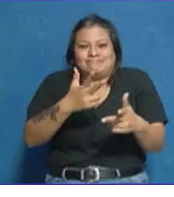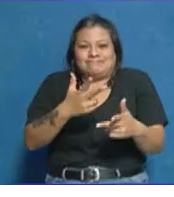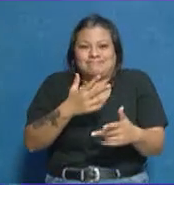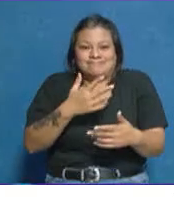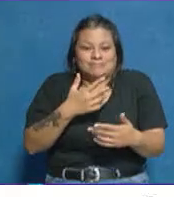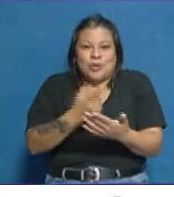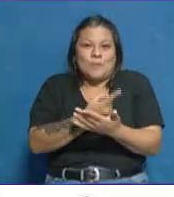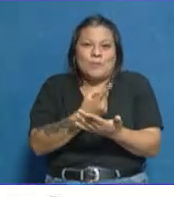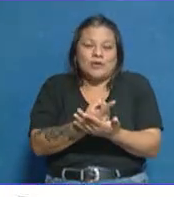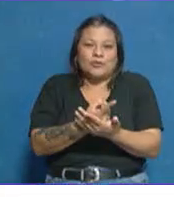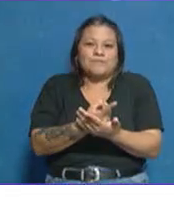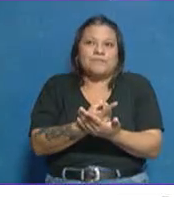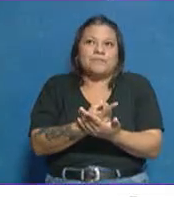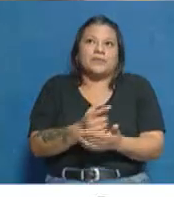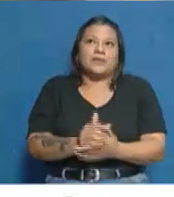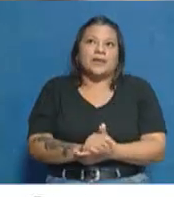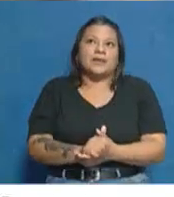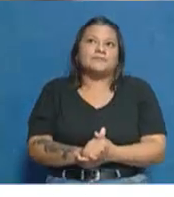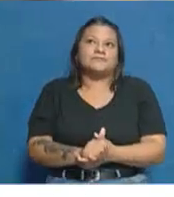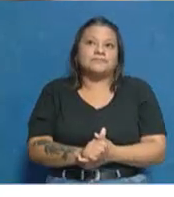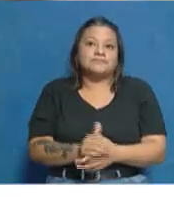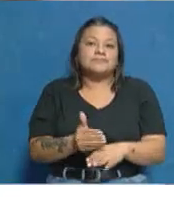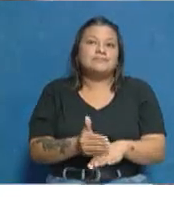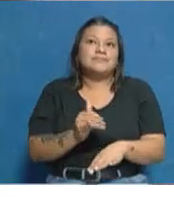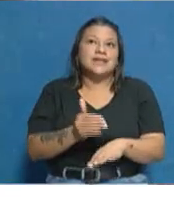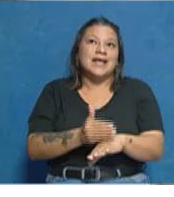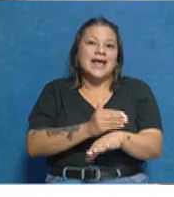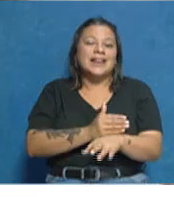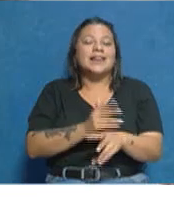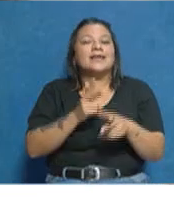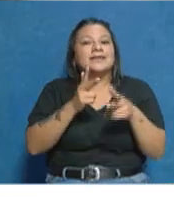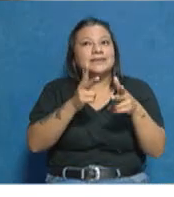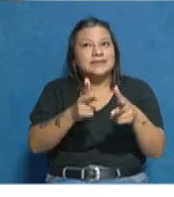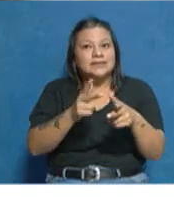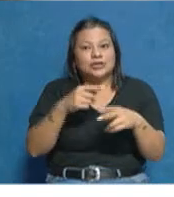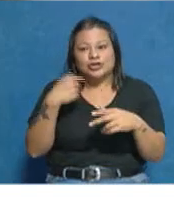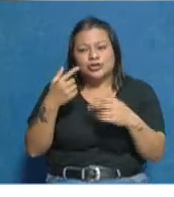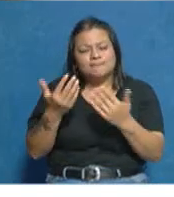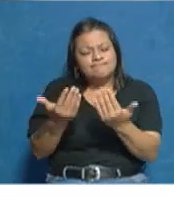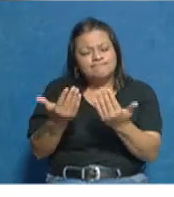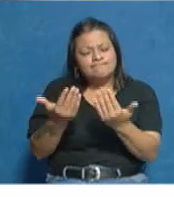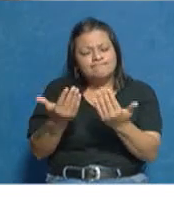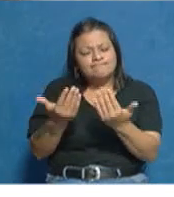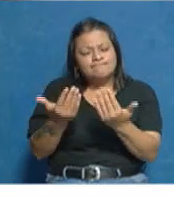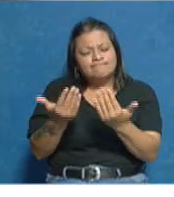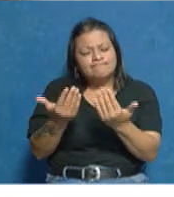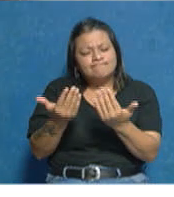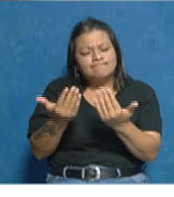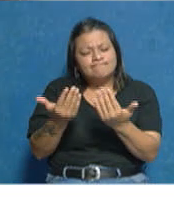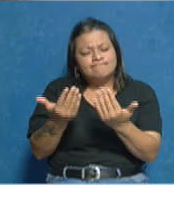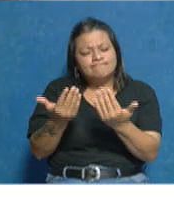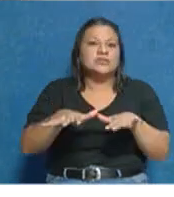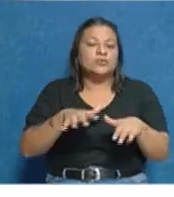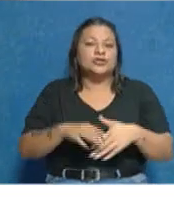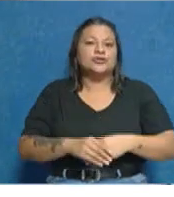revelar. Sí les puedo adelantar por lo que nosotros estamos recabando de información de lo que ha